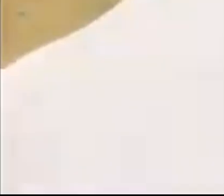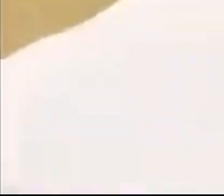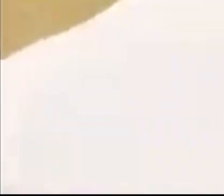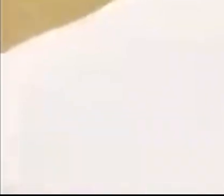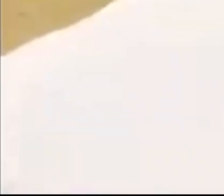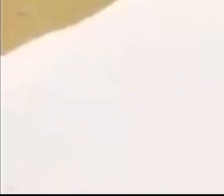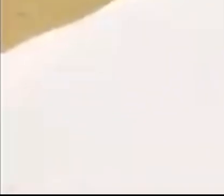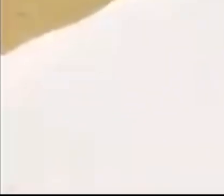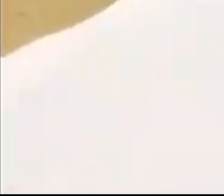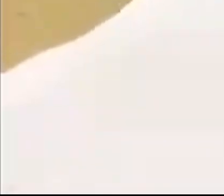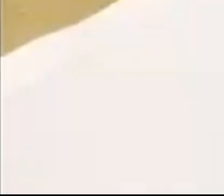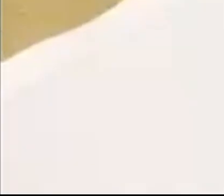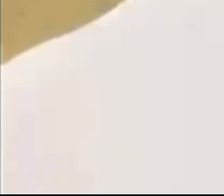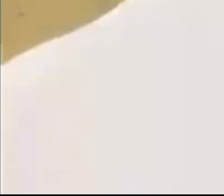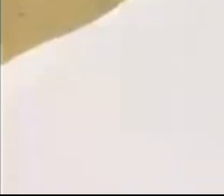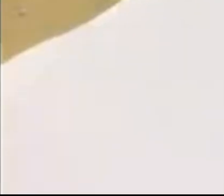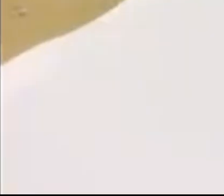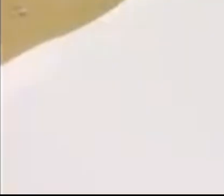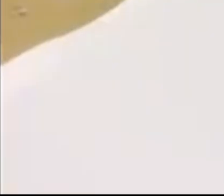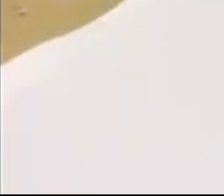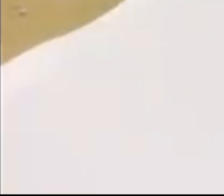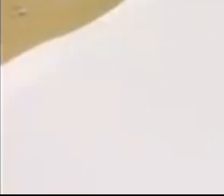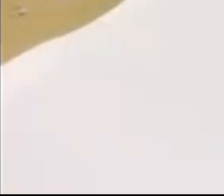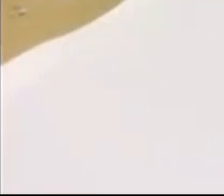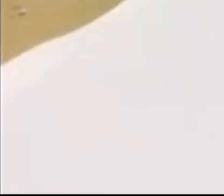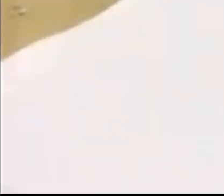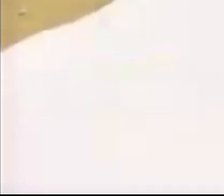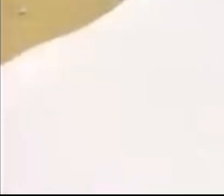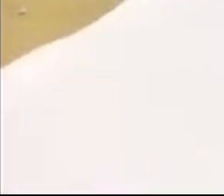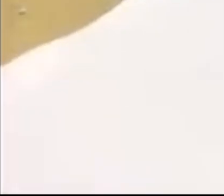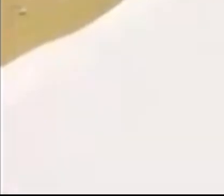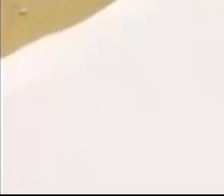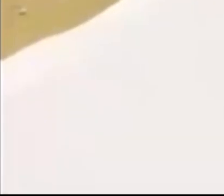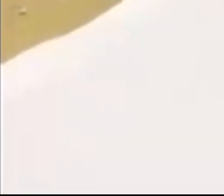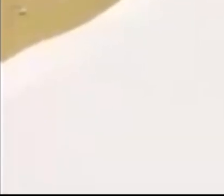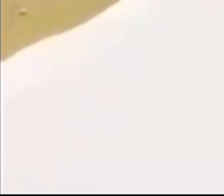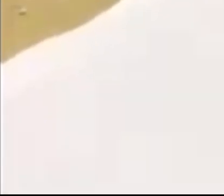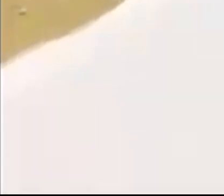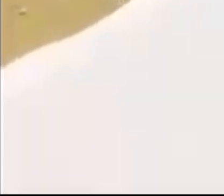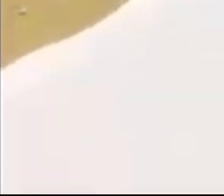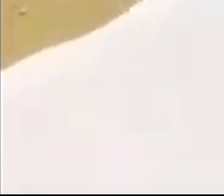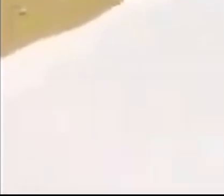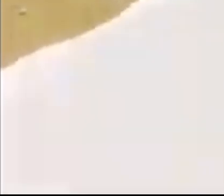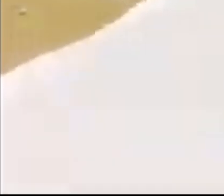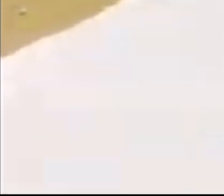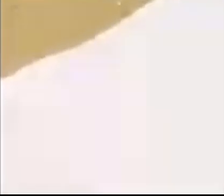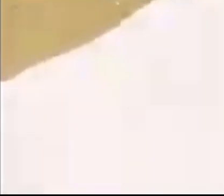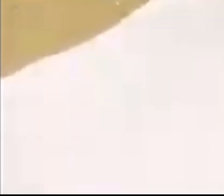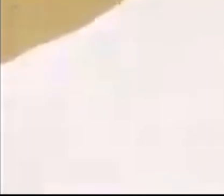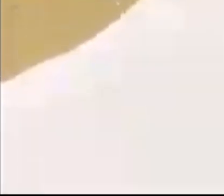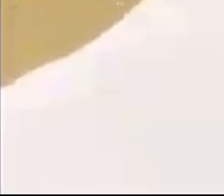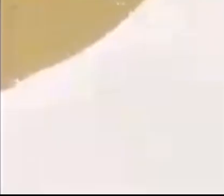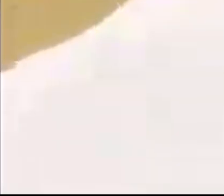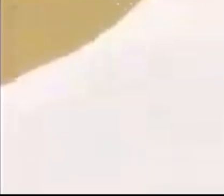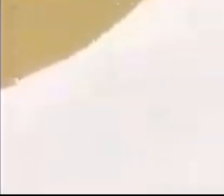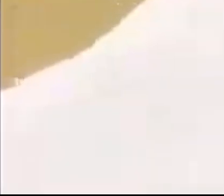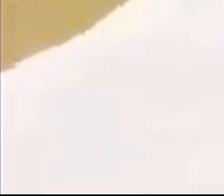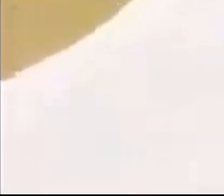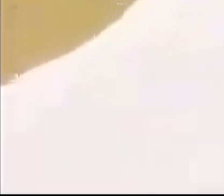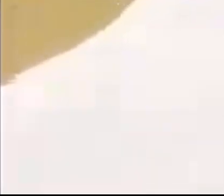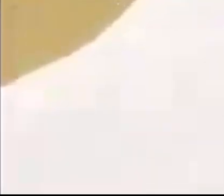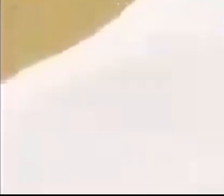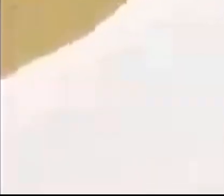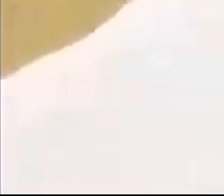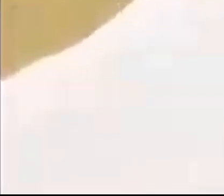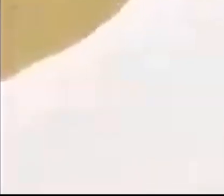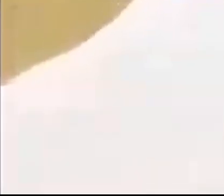de América. Al sur de Brasil me recibe el frío nuevamente. Nada comparado, otra vez de cero. Difícil, nada difícil